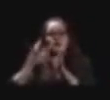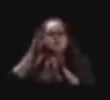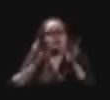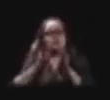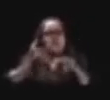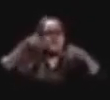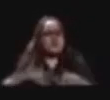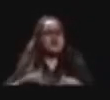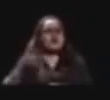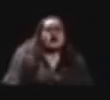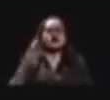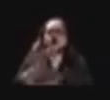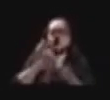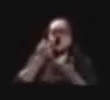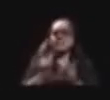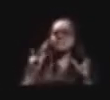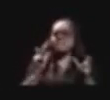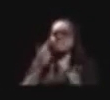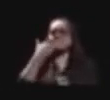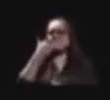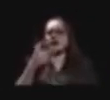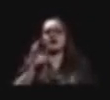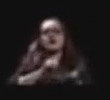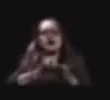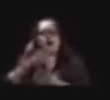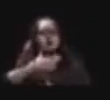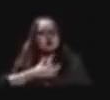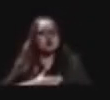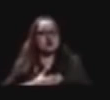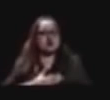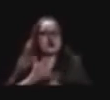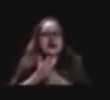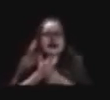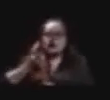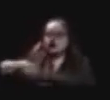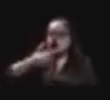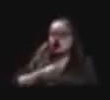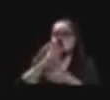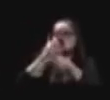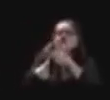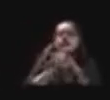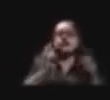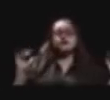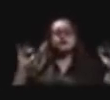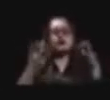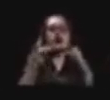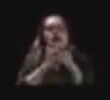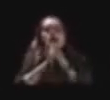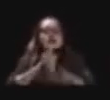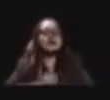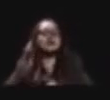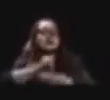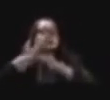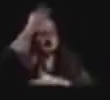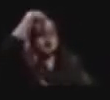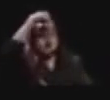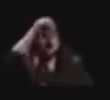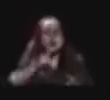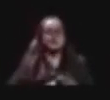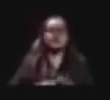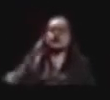derecho de una ciudad segura, el derecho a la justicia y la libertad de reunión y de expresión, el derecho a la